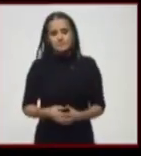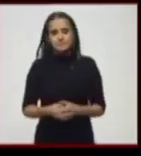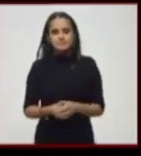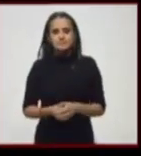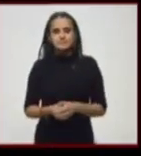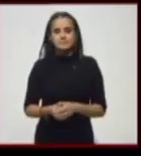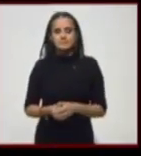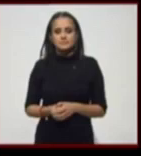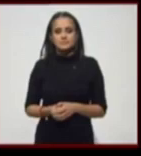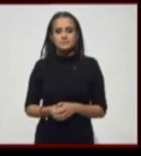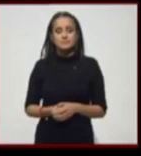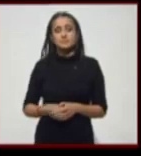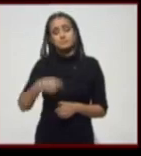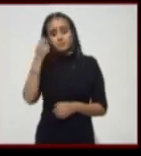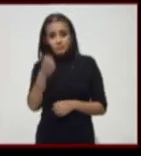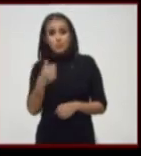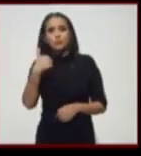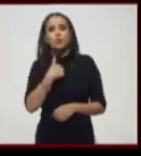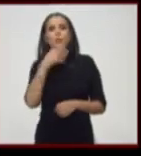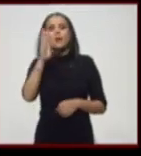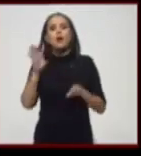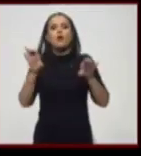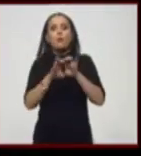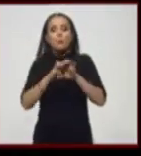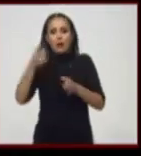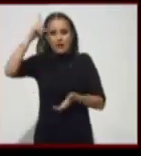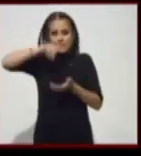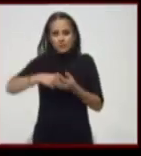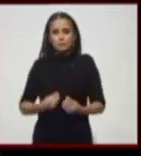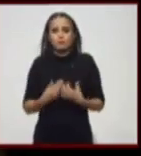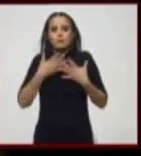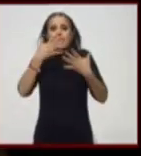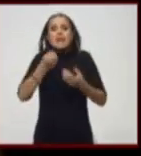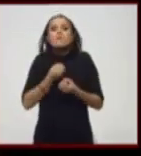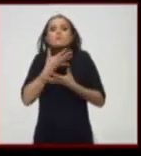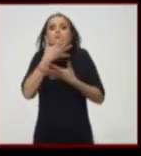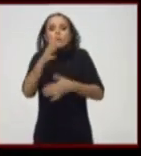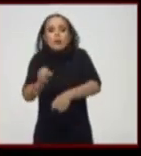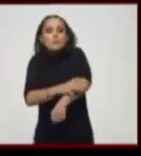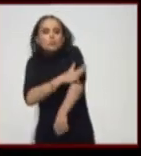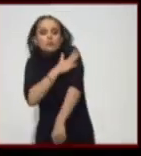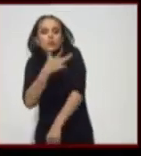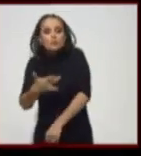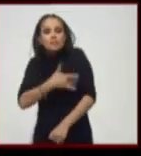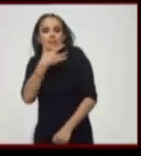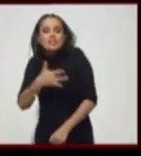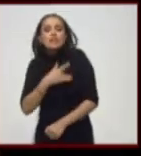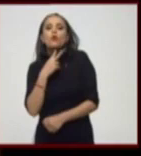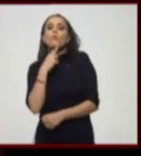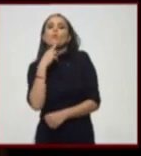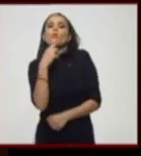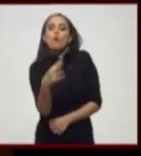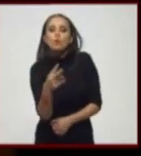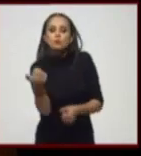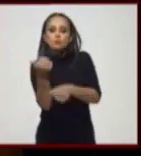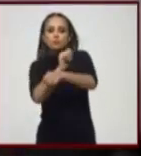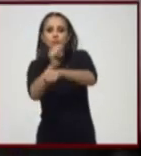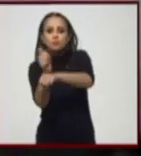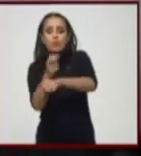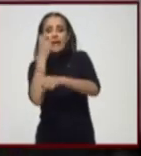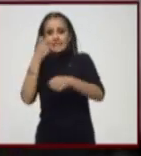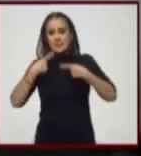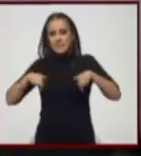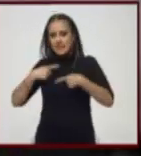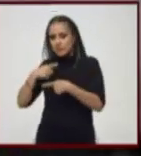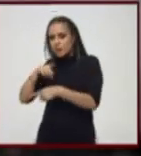finalmente estás prestándole tus emociones tu cuerpo tu voz tu persona a un personaje que en esa ficción